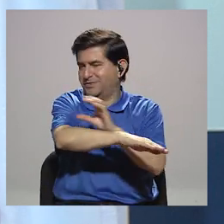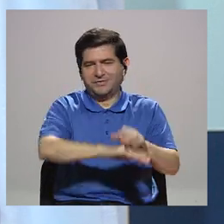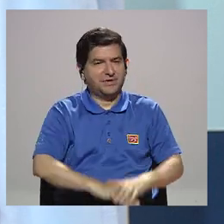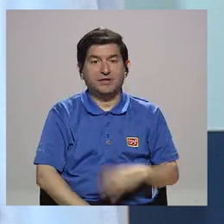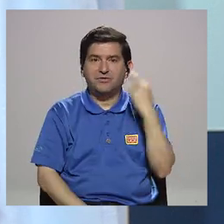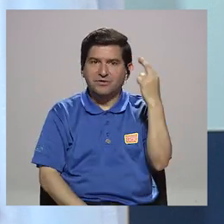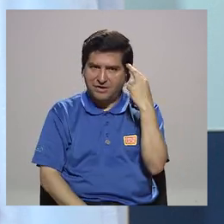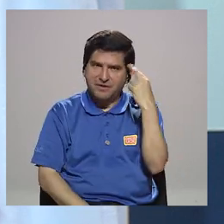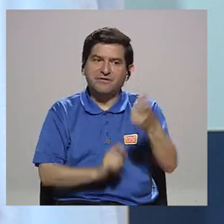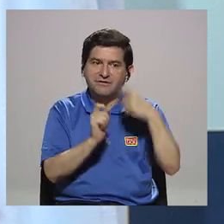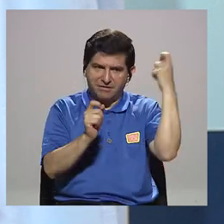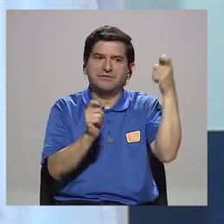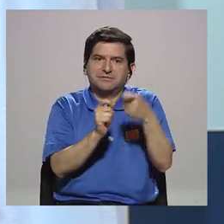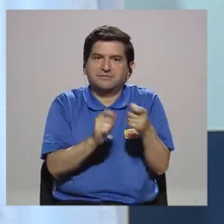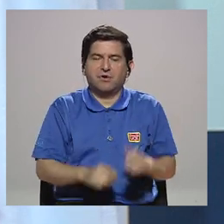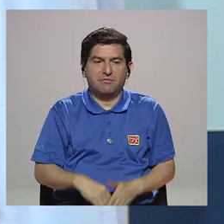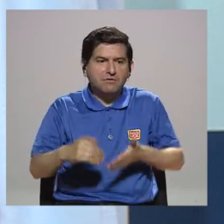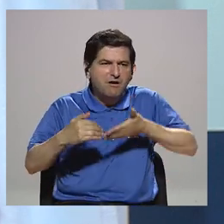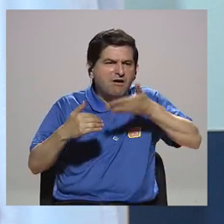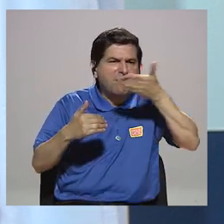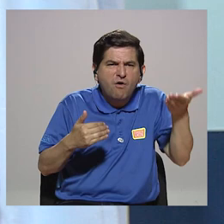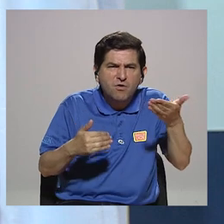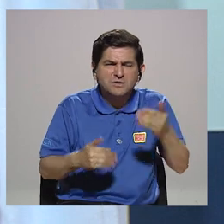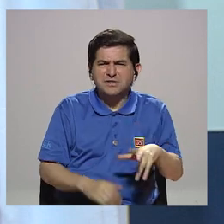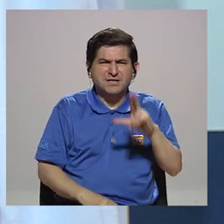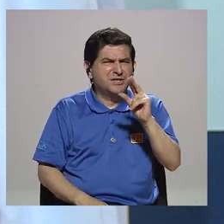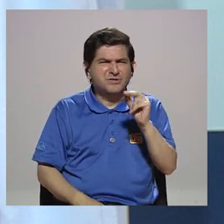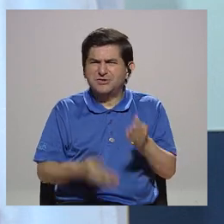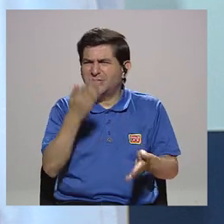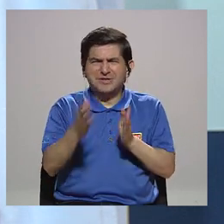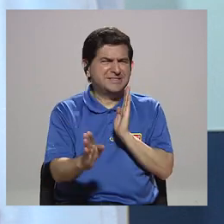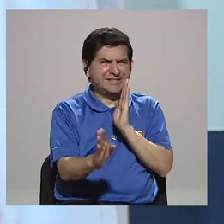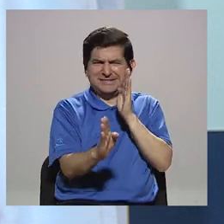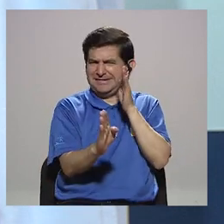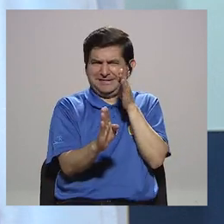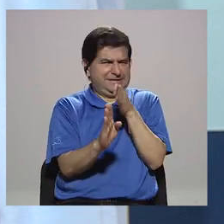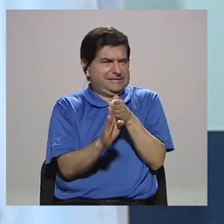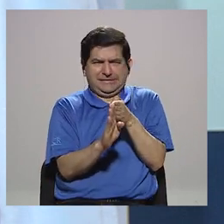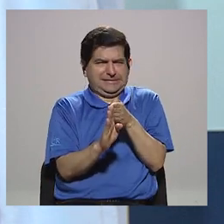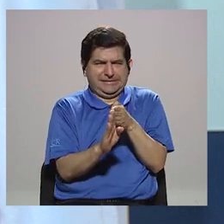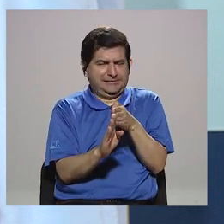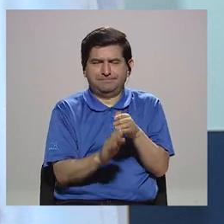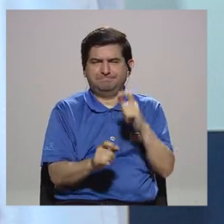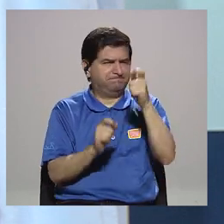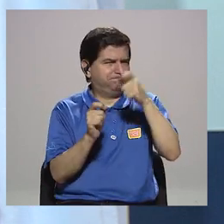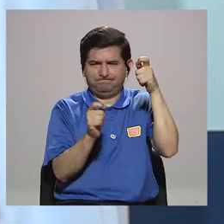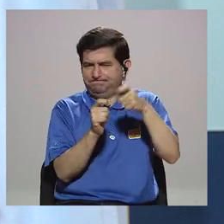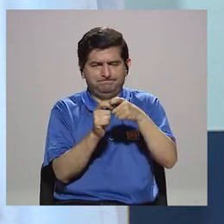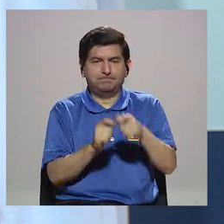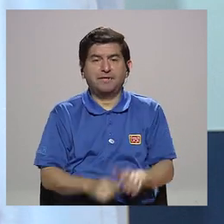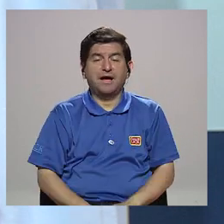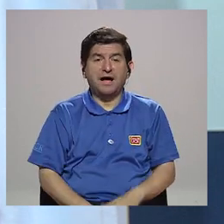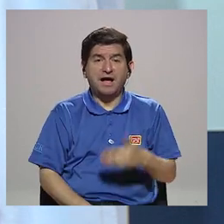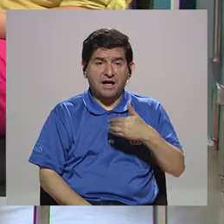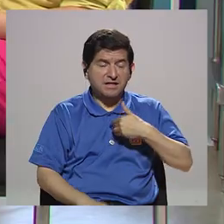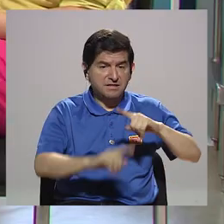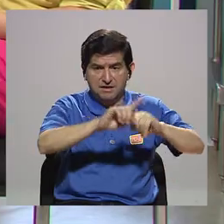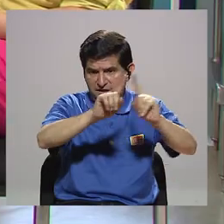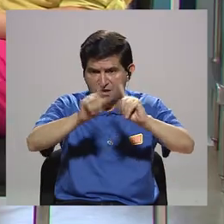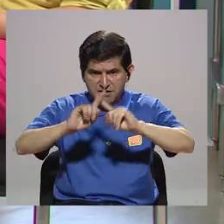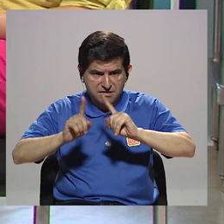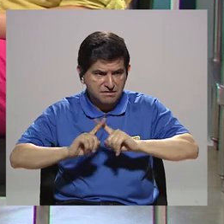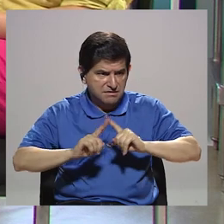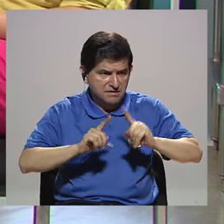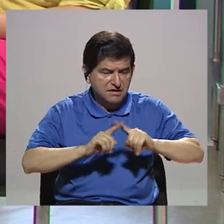computadoras, precisamente por eso, porque las cosas no son así inflexibles. Exactas. Sí, tienen que ver los